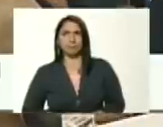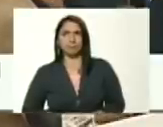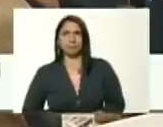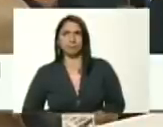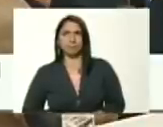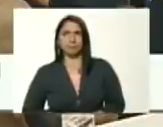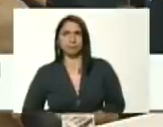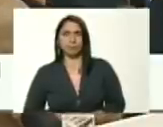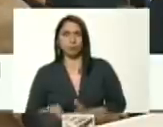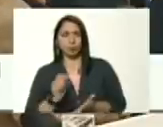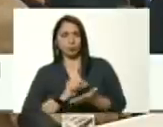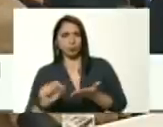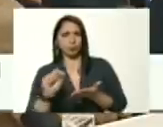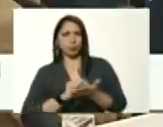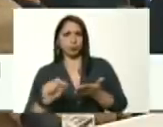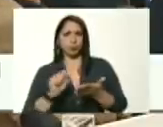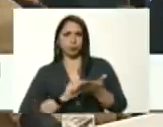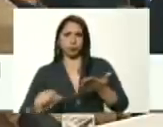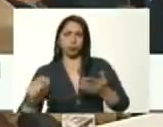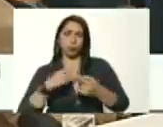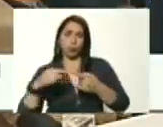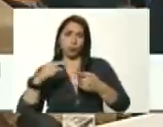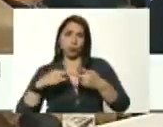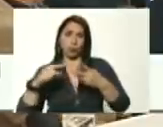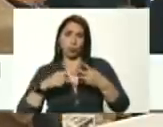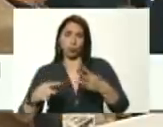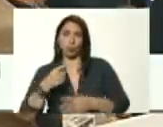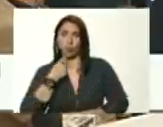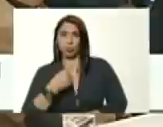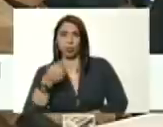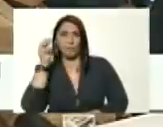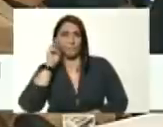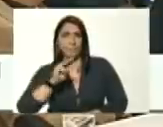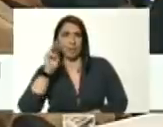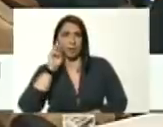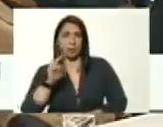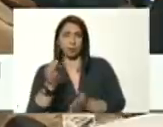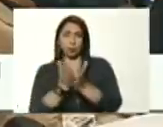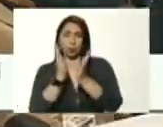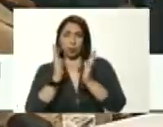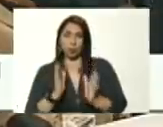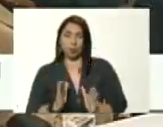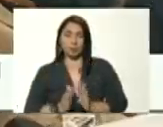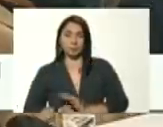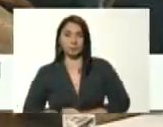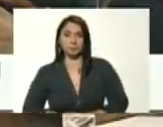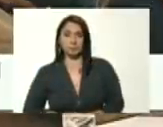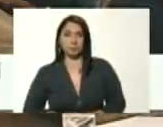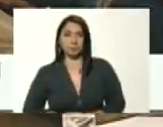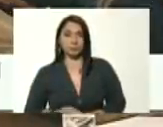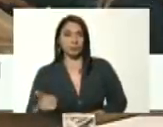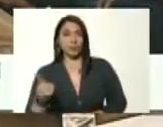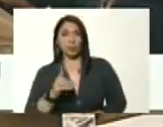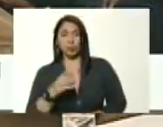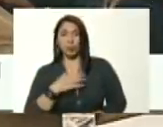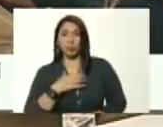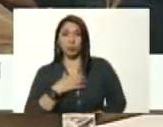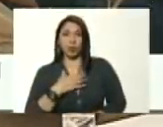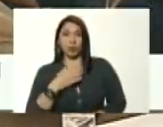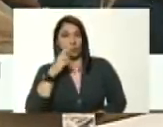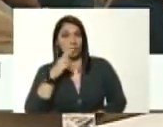las cosas que voy a decir porque soy maestro de escuela y no puede haber un lápiz y un